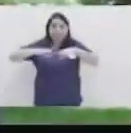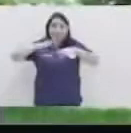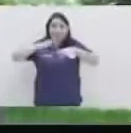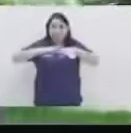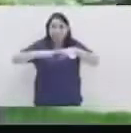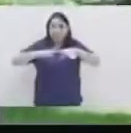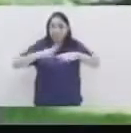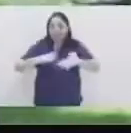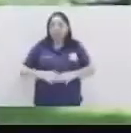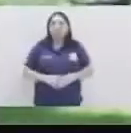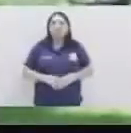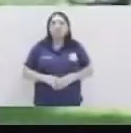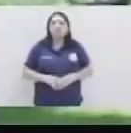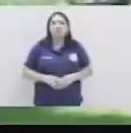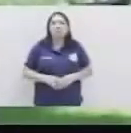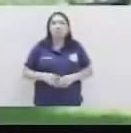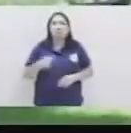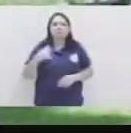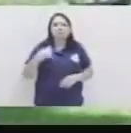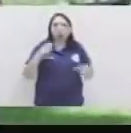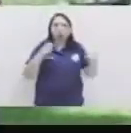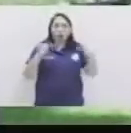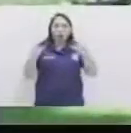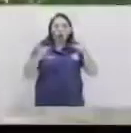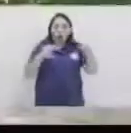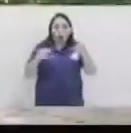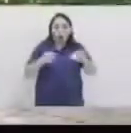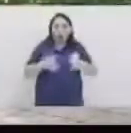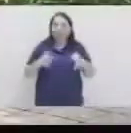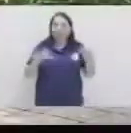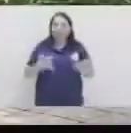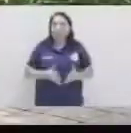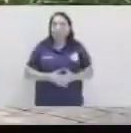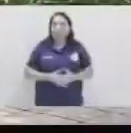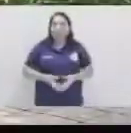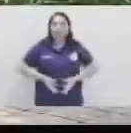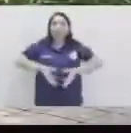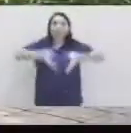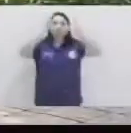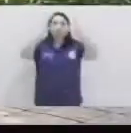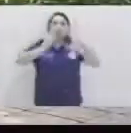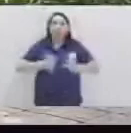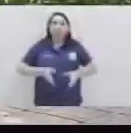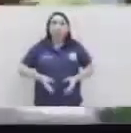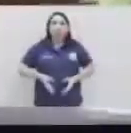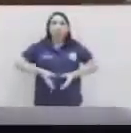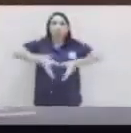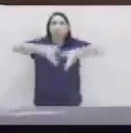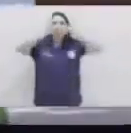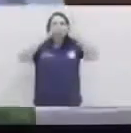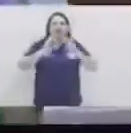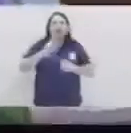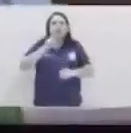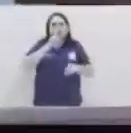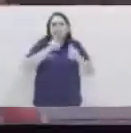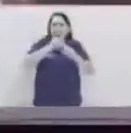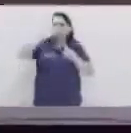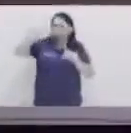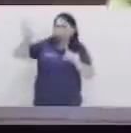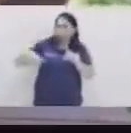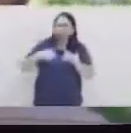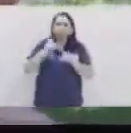tratar la manera de poder coordinar y atrapar la pelota. Puede ser un reto también con otra persona